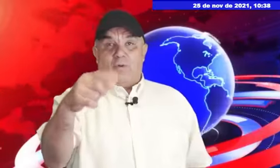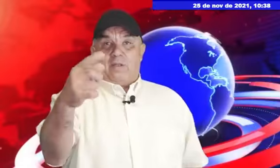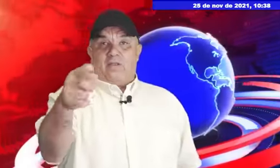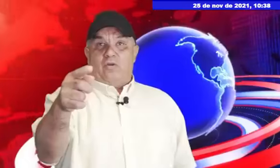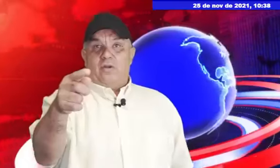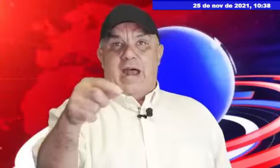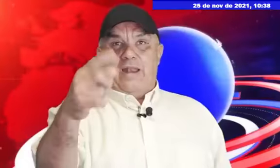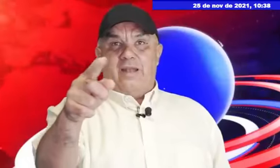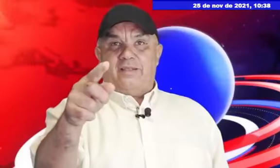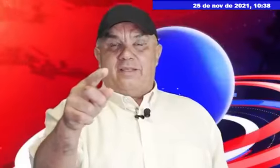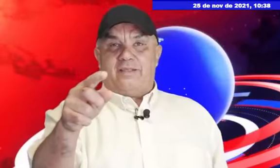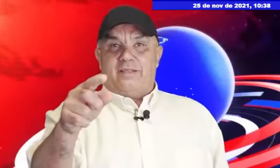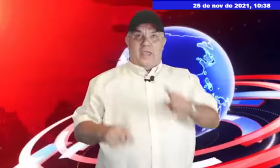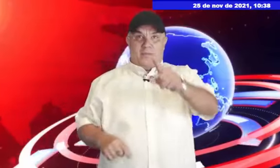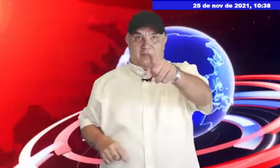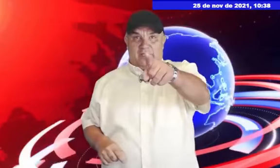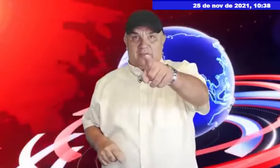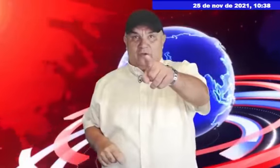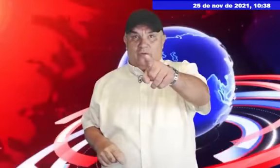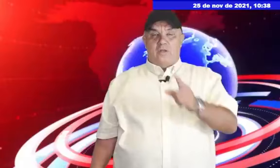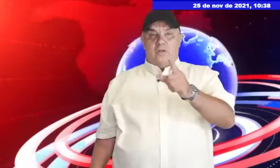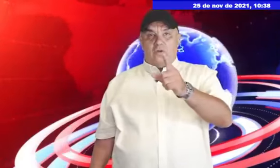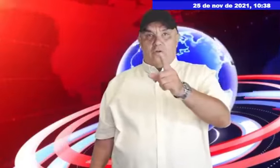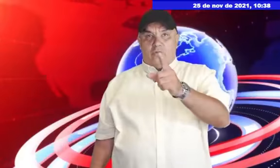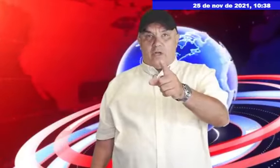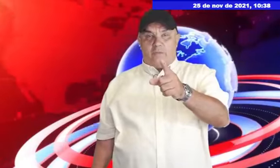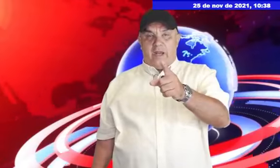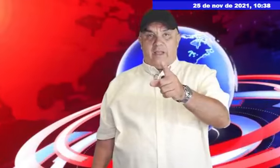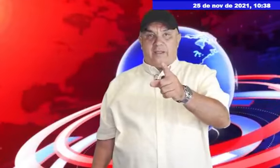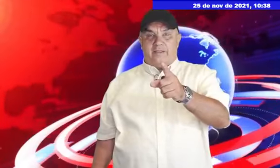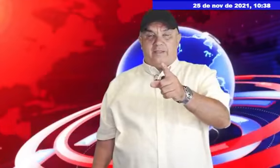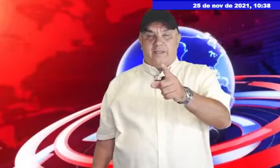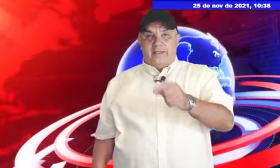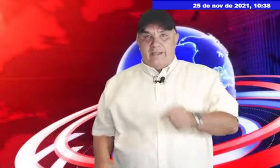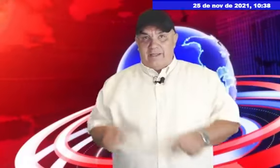Veracidad, información, análisis e investigación. No te lo